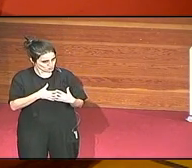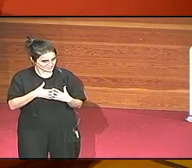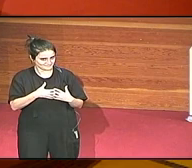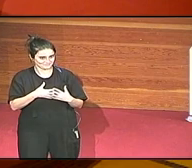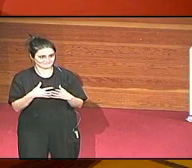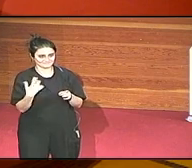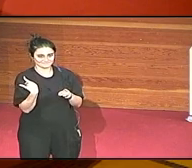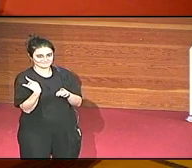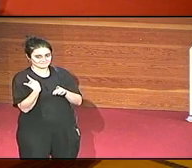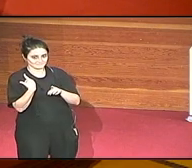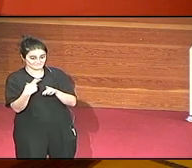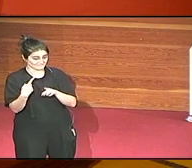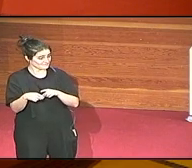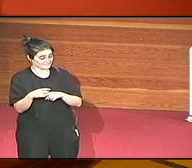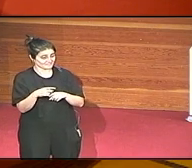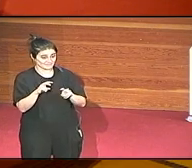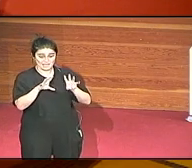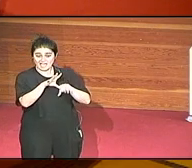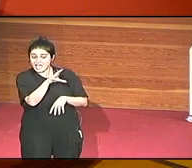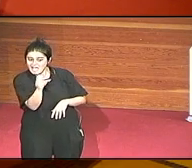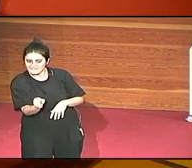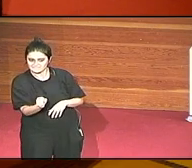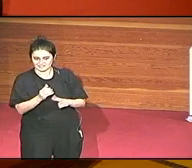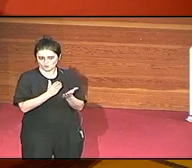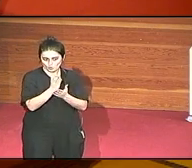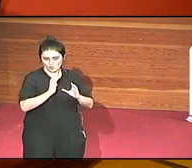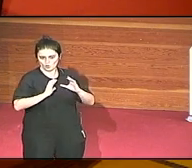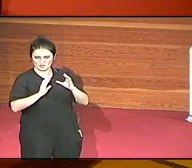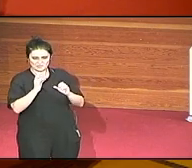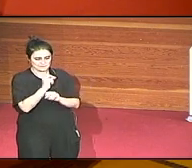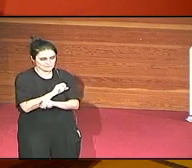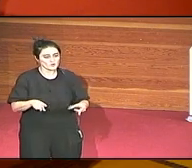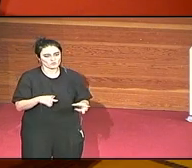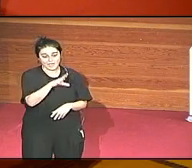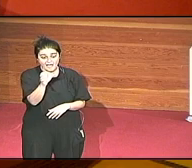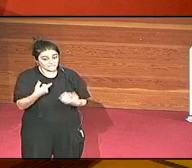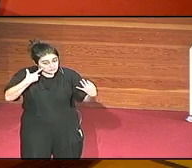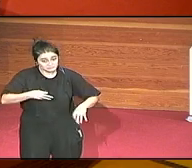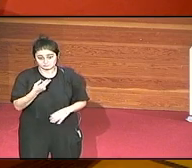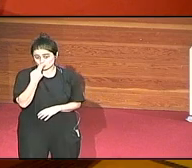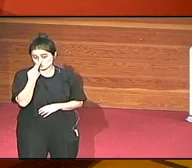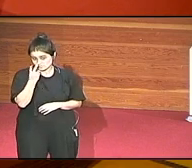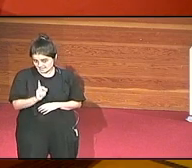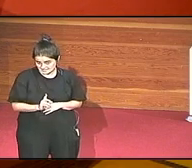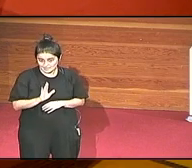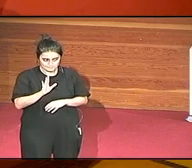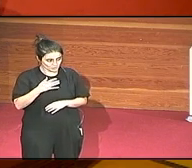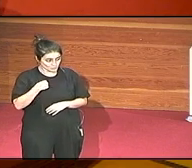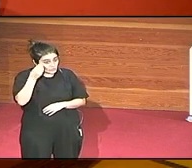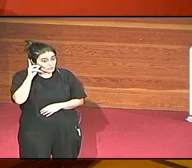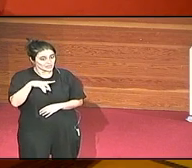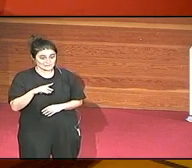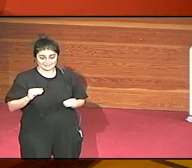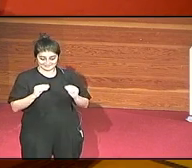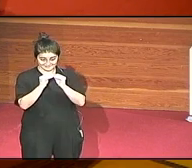peores cosas que pasan con los medios en áfrica o con los medios de comunicación respecto a áfrica es que no interesa pero a la vez creo que desde las mejores cosas que pasan